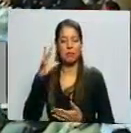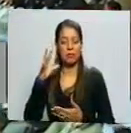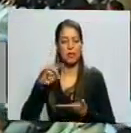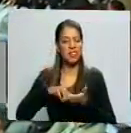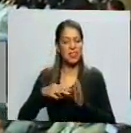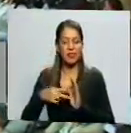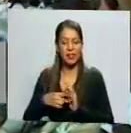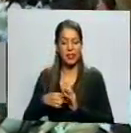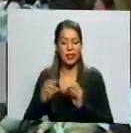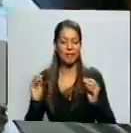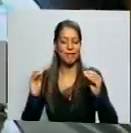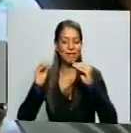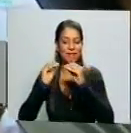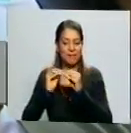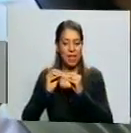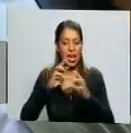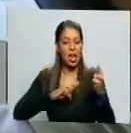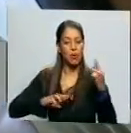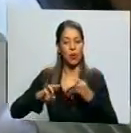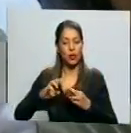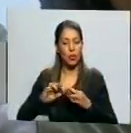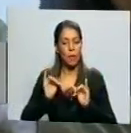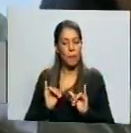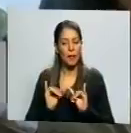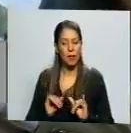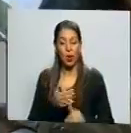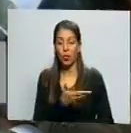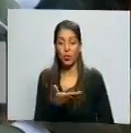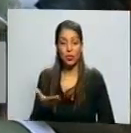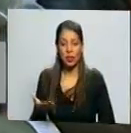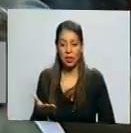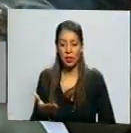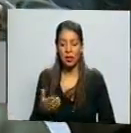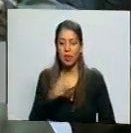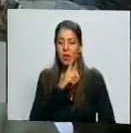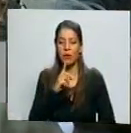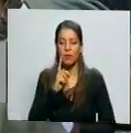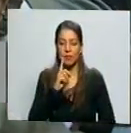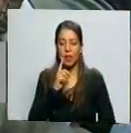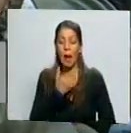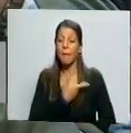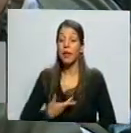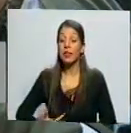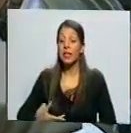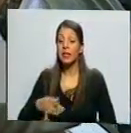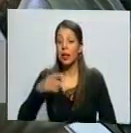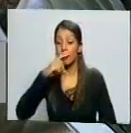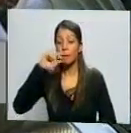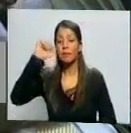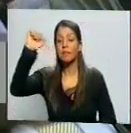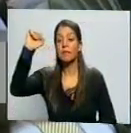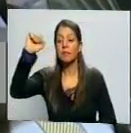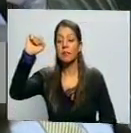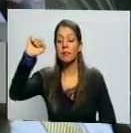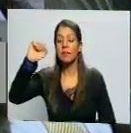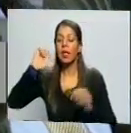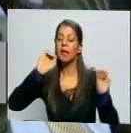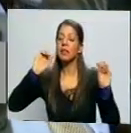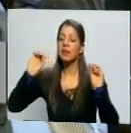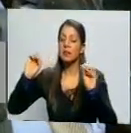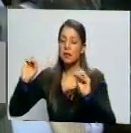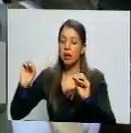proceso impregnado por ustedes. El proceso llamado por el Presidente de la República a la